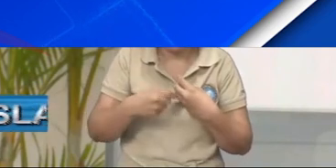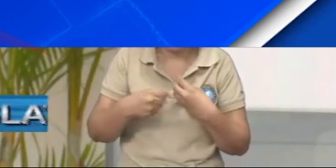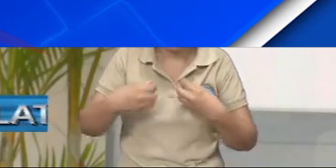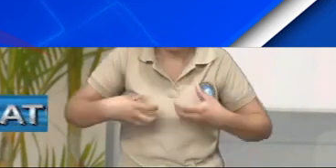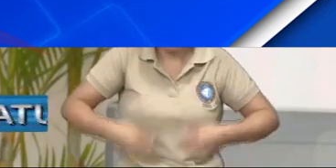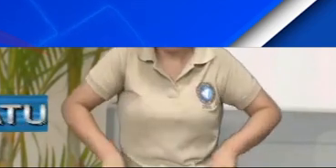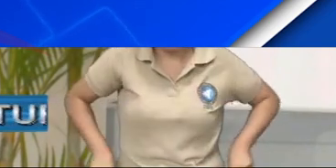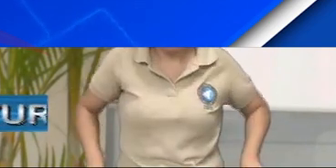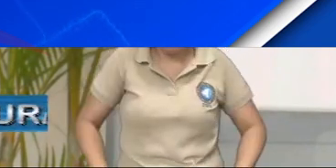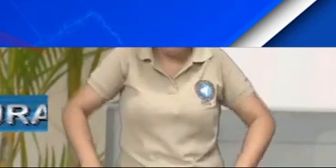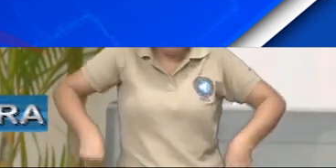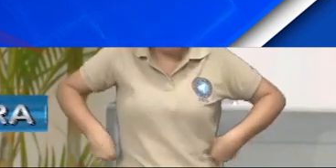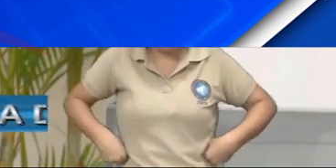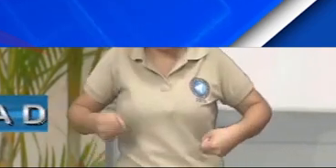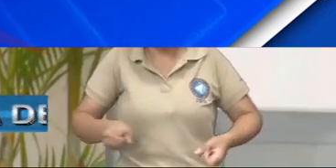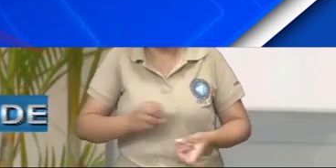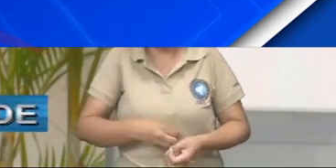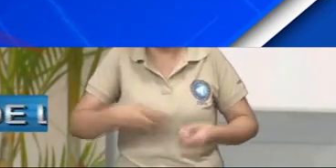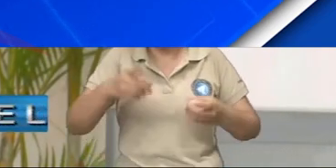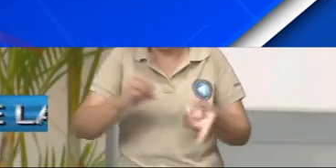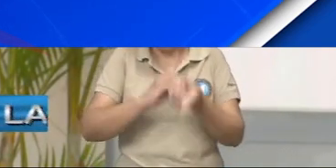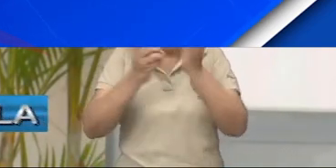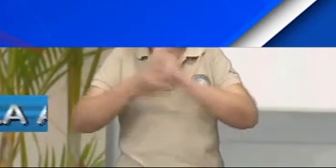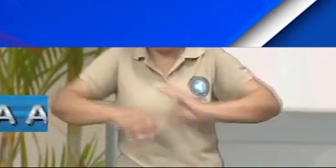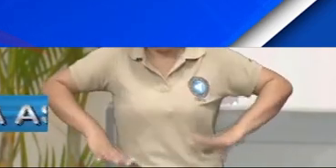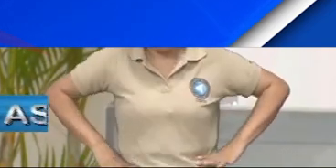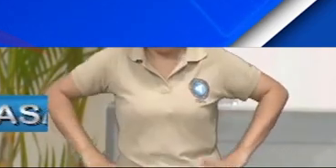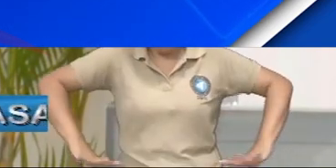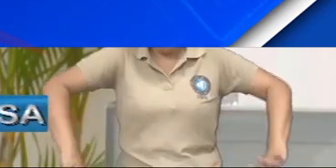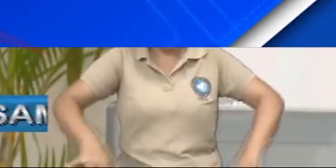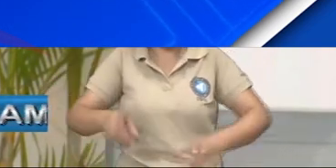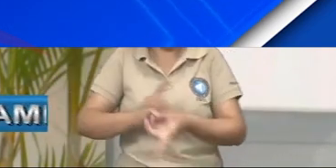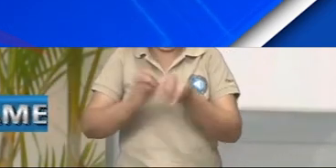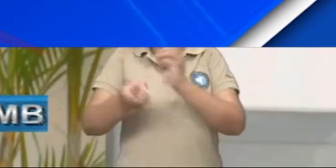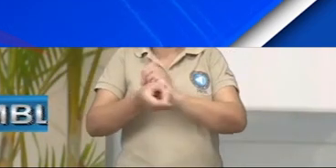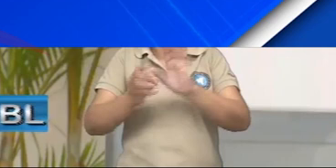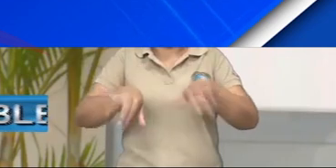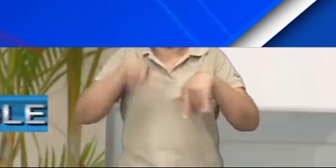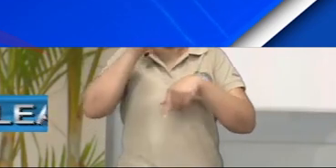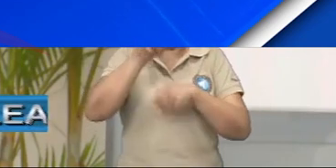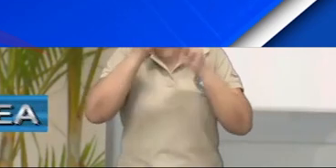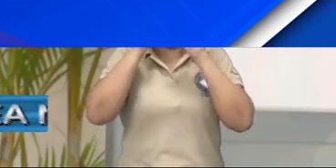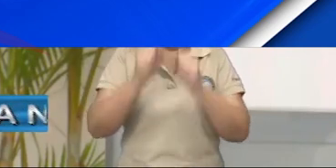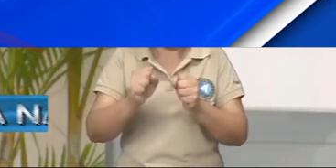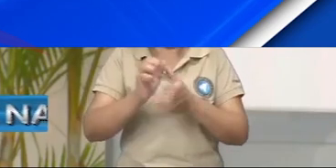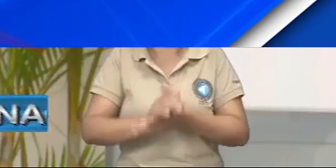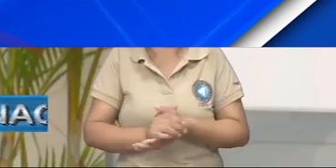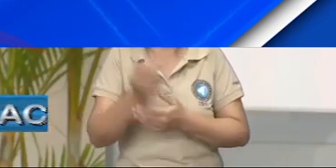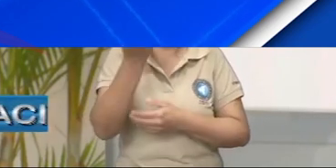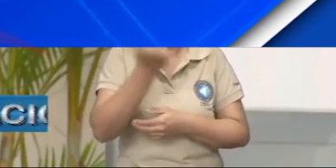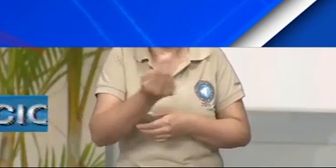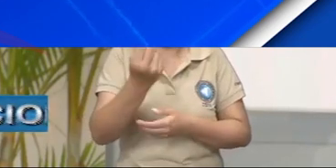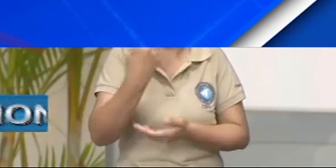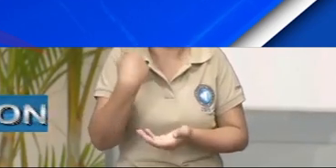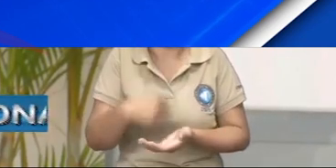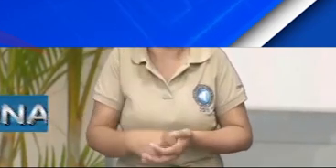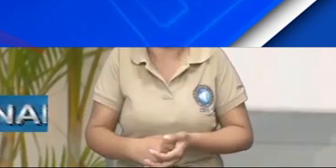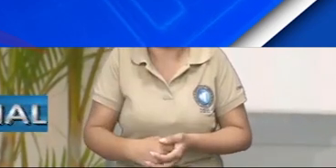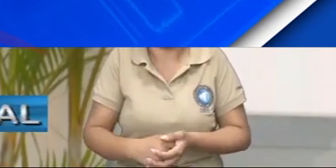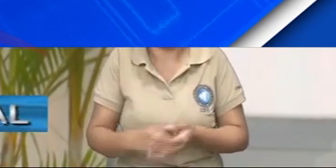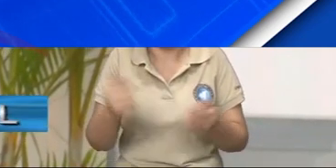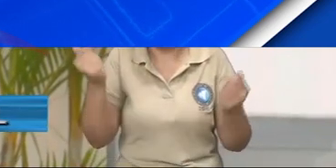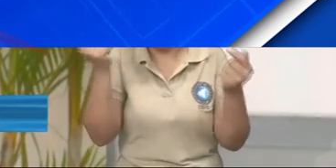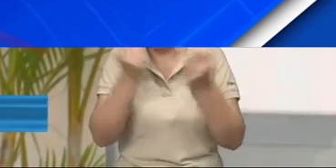los pantalones y ponte mi falda. Ellos tuvieron esta idea y lo usaron como una estrategia